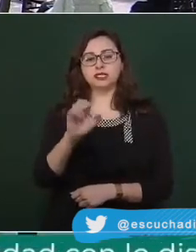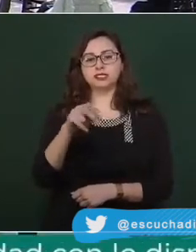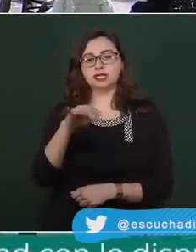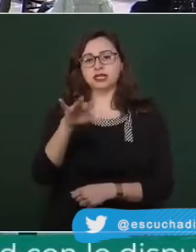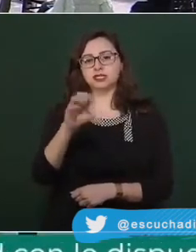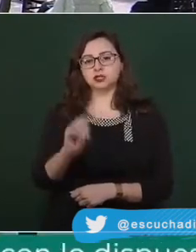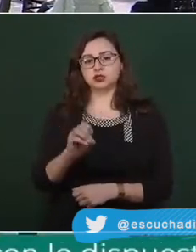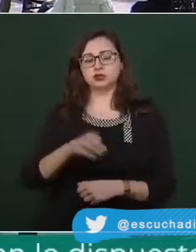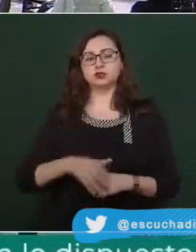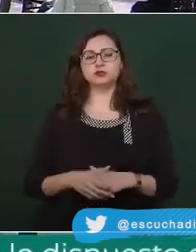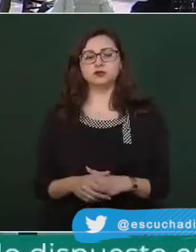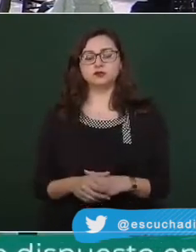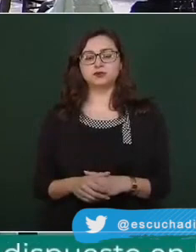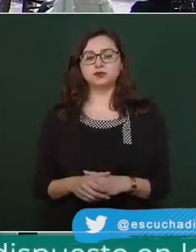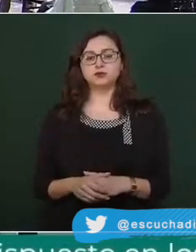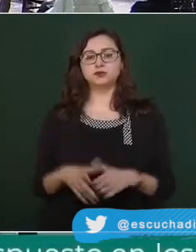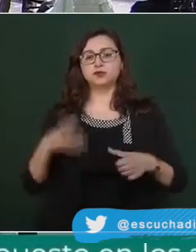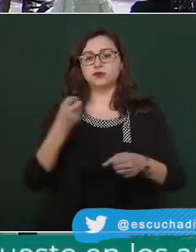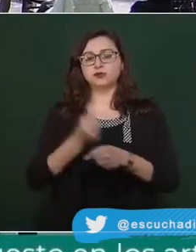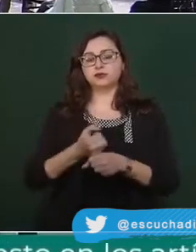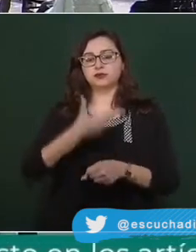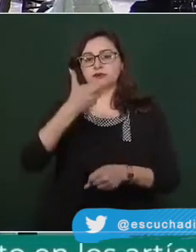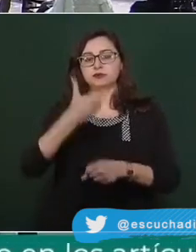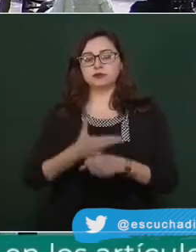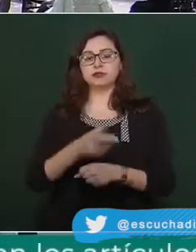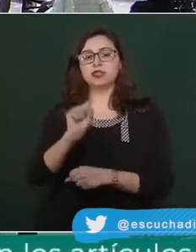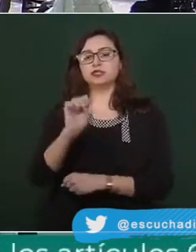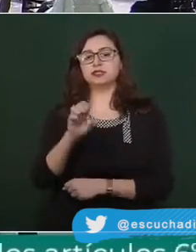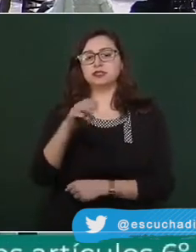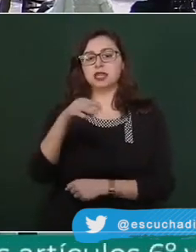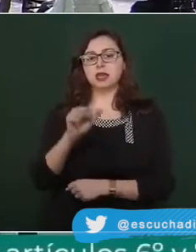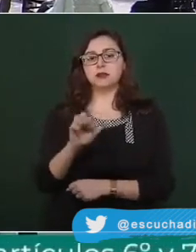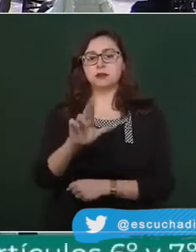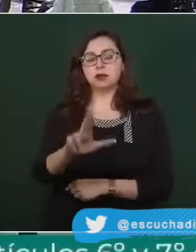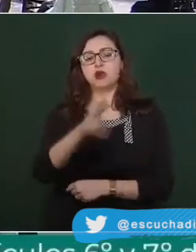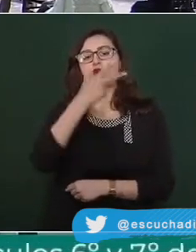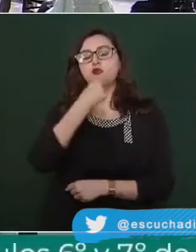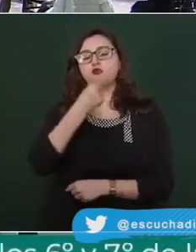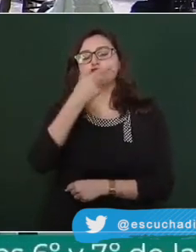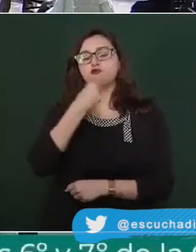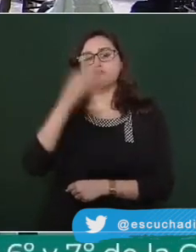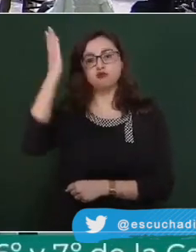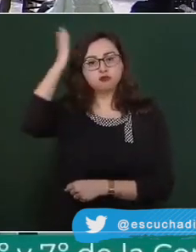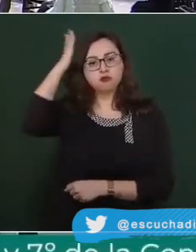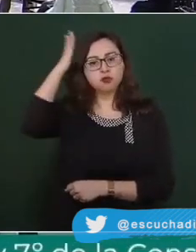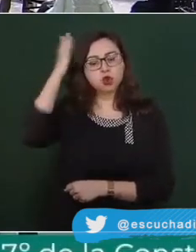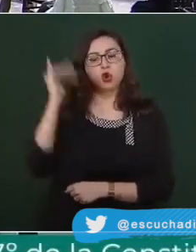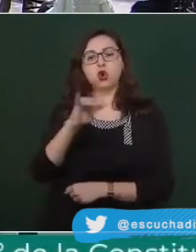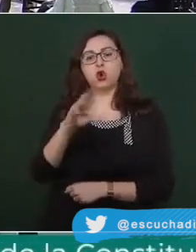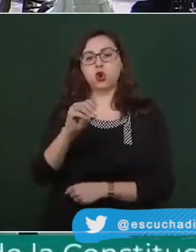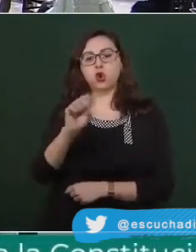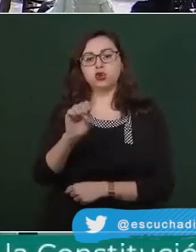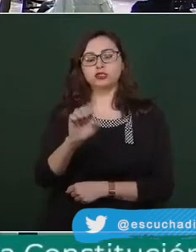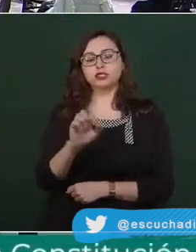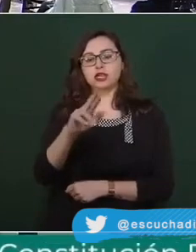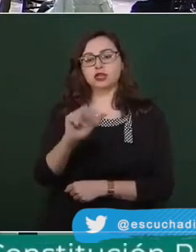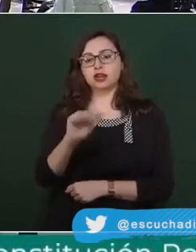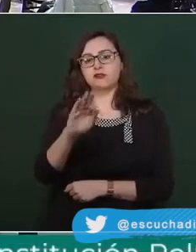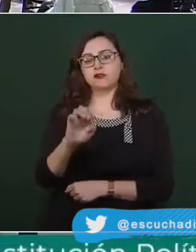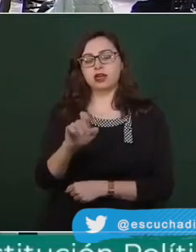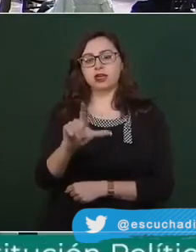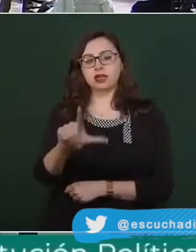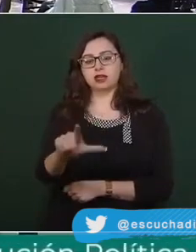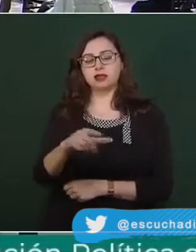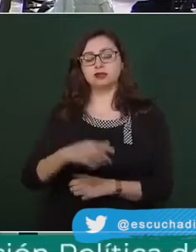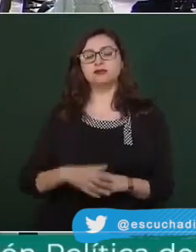su incapacidad quedó al descubierto al no lograrlo. Felipe Calderón ni siquiera lo intentó, pero construyó en su lugar una barda del